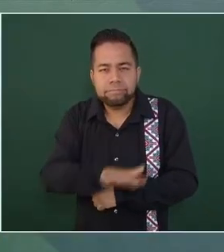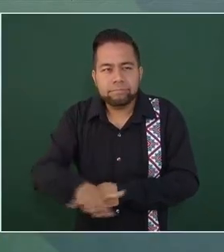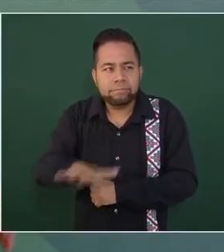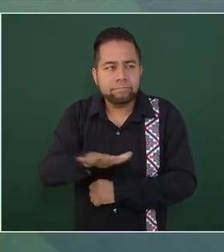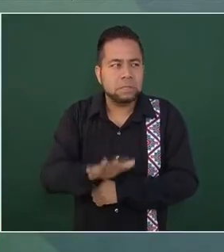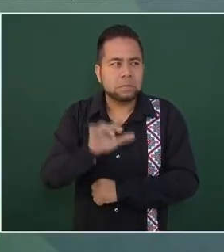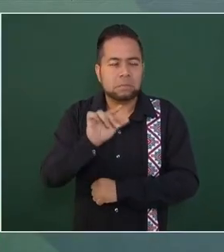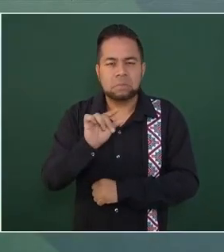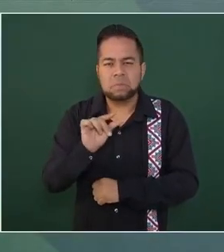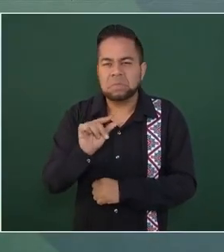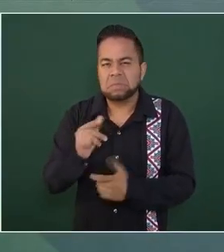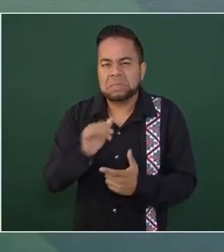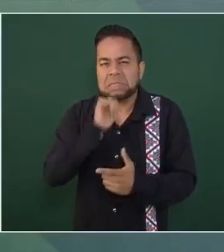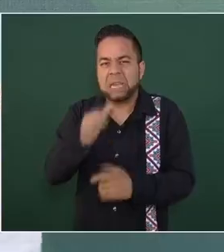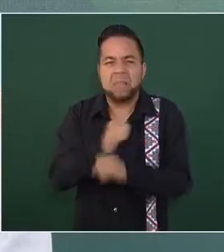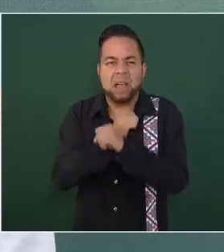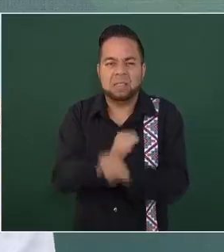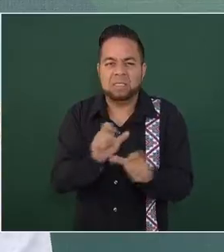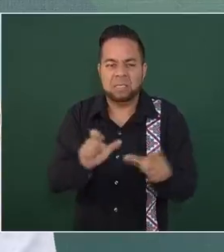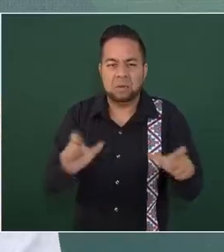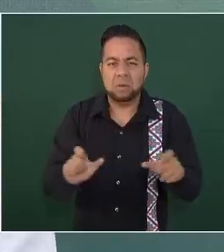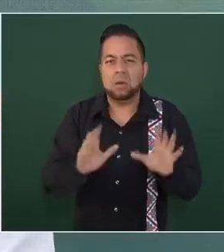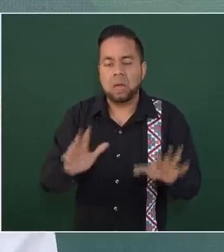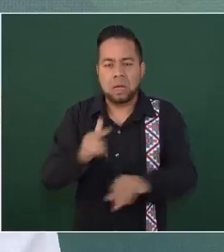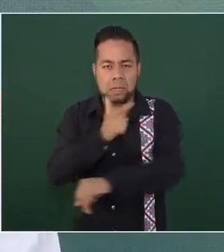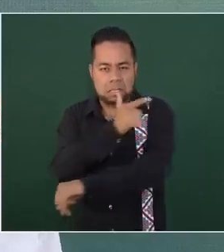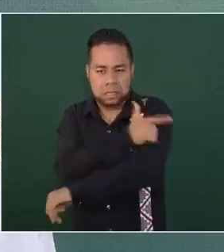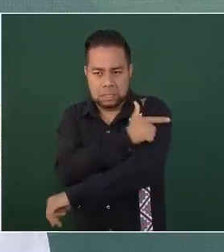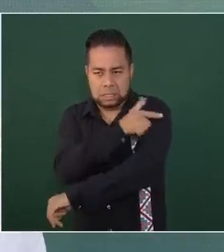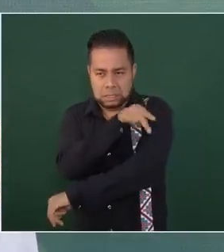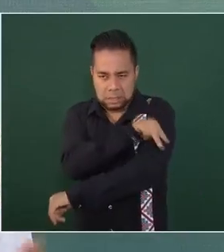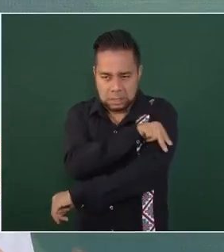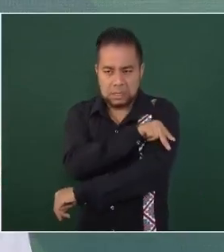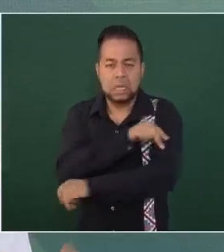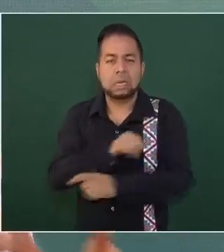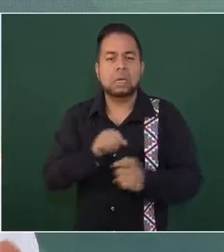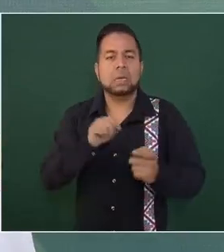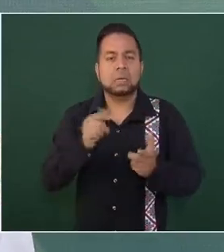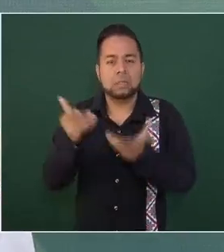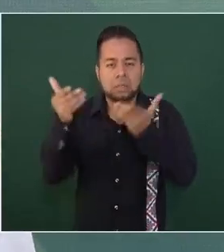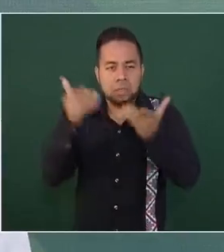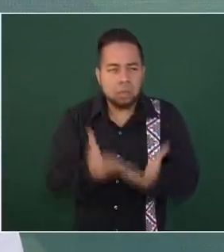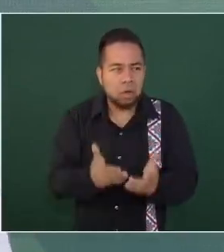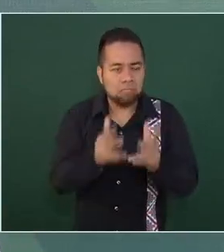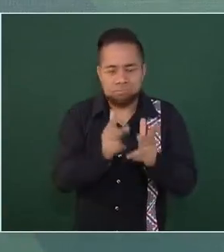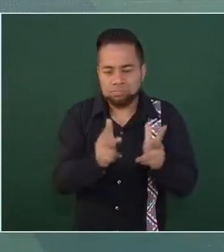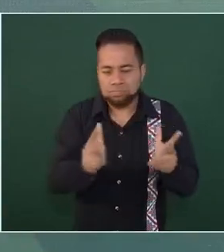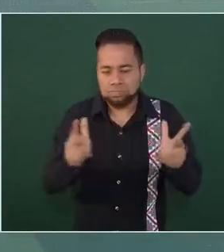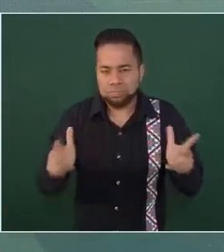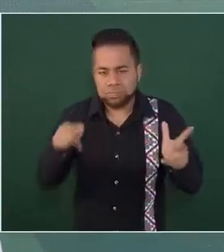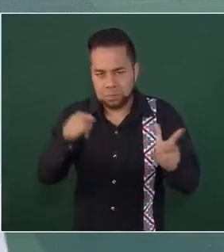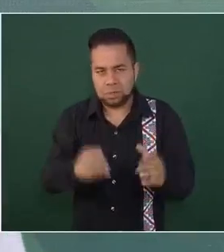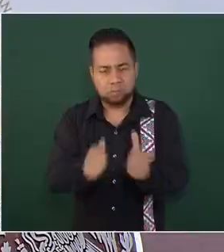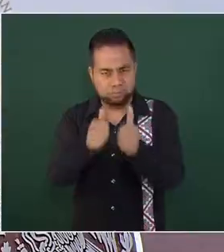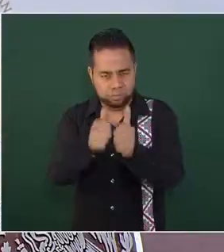muy inseguro la Guardia Nacional llegó se destacamentó en el lugar